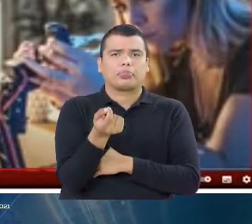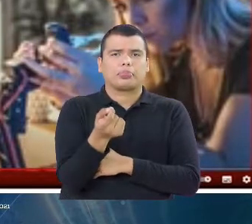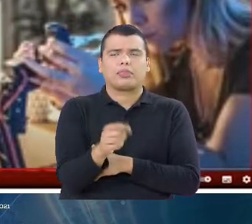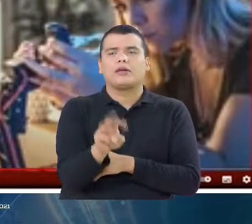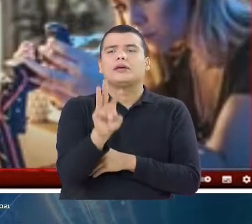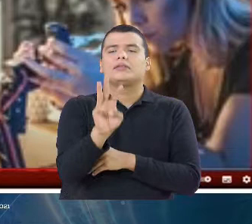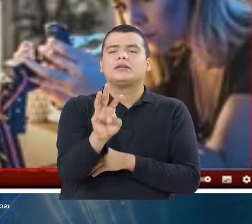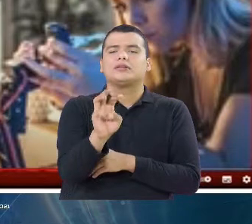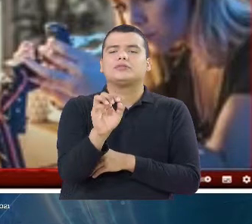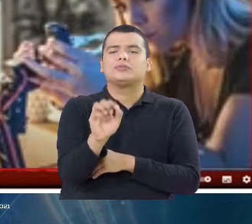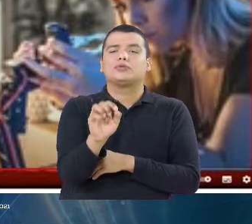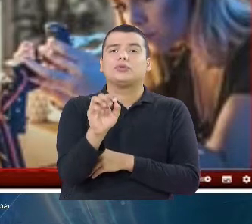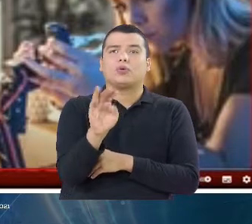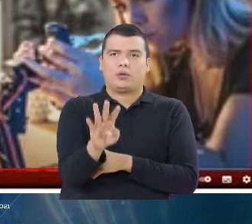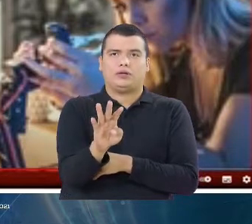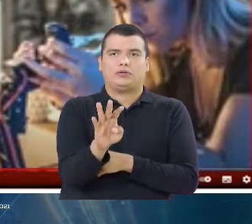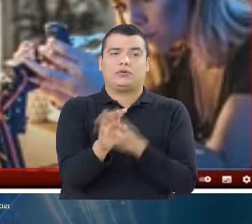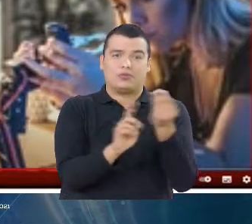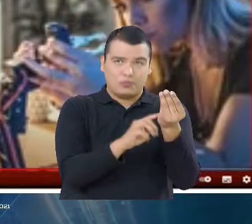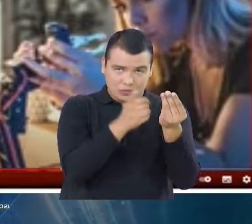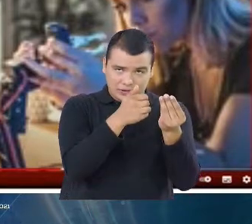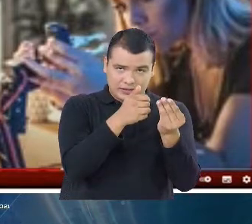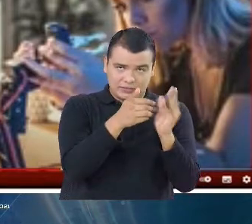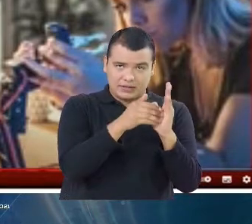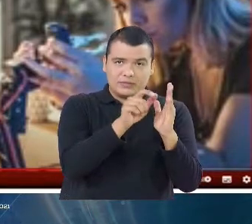3.4 robots por cada